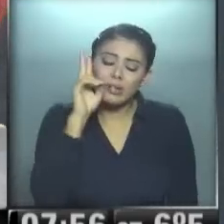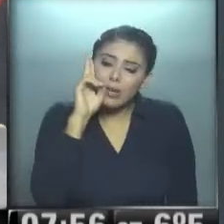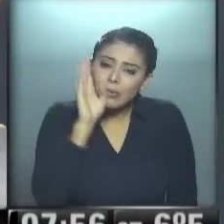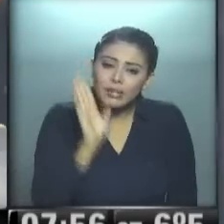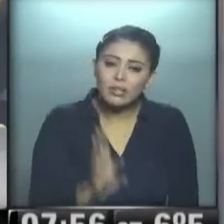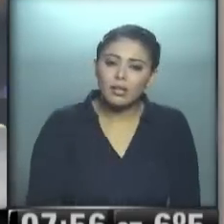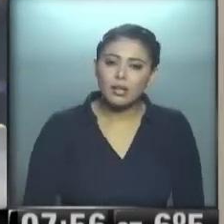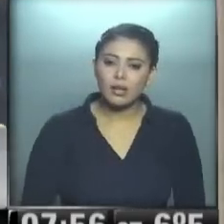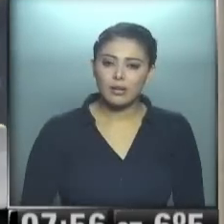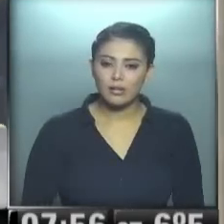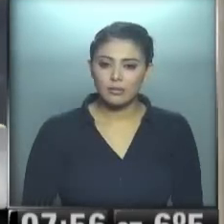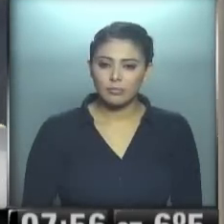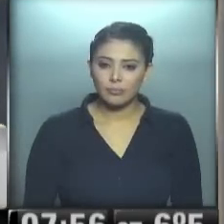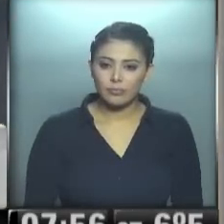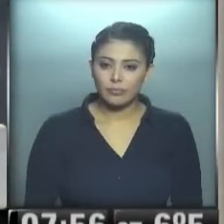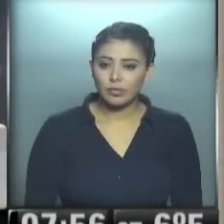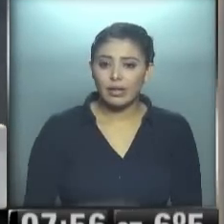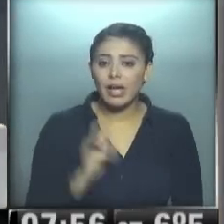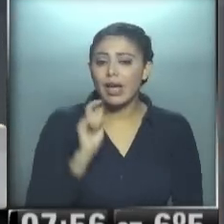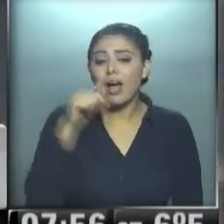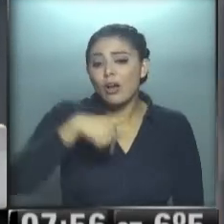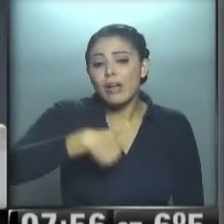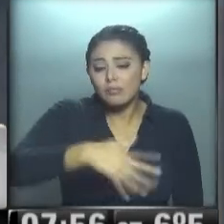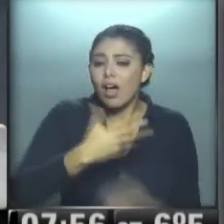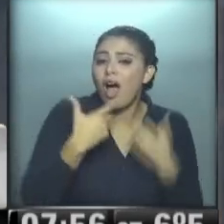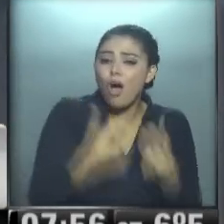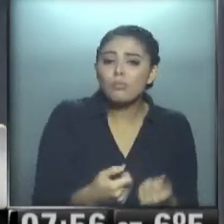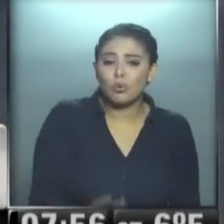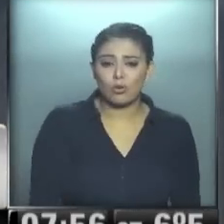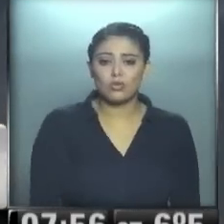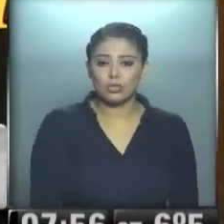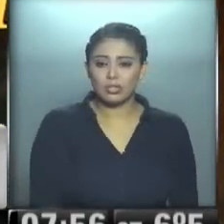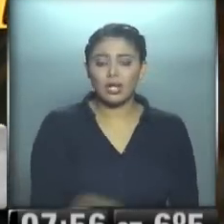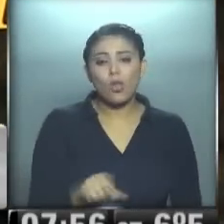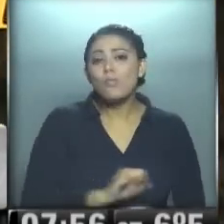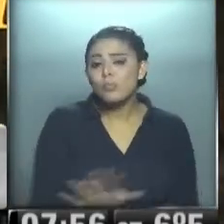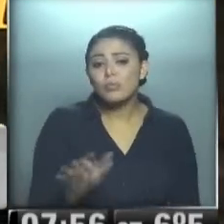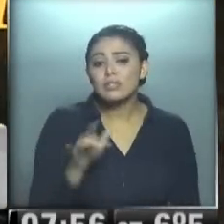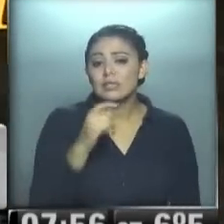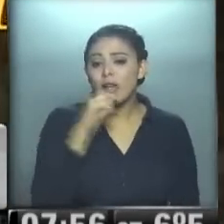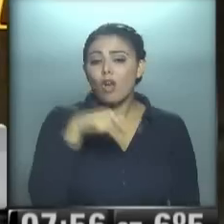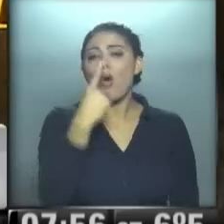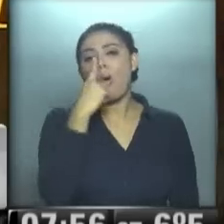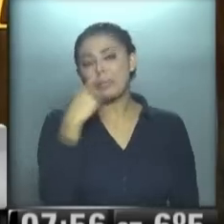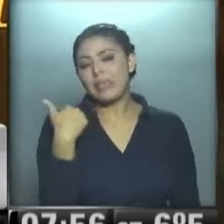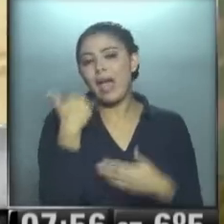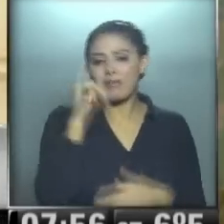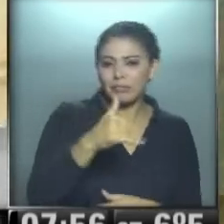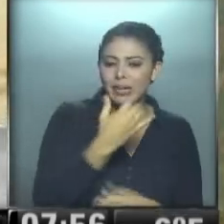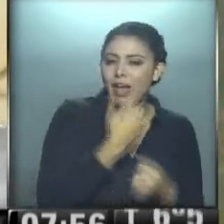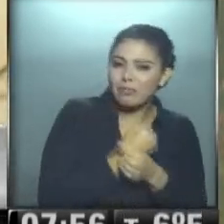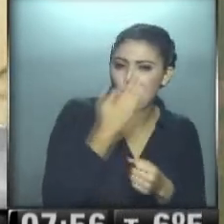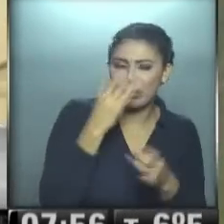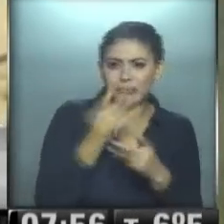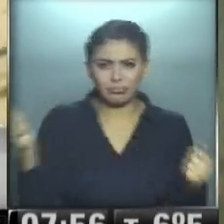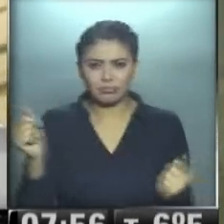respetarla y de aquí en más hay que apoyarlo, o sea, lo malo de esto sería venir un día y desaparecer, o